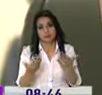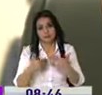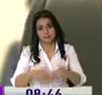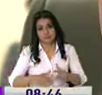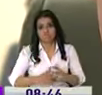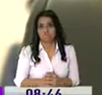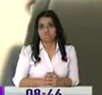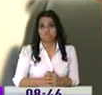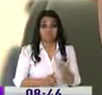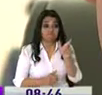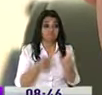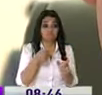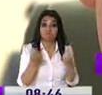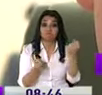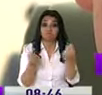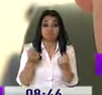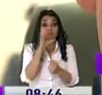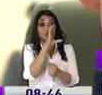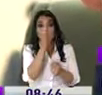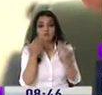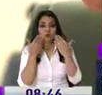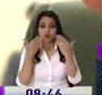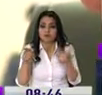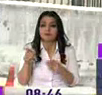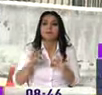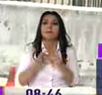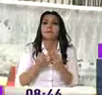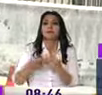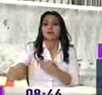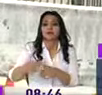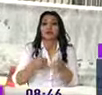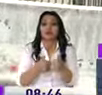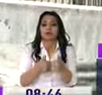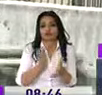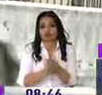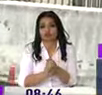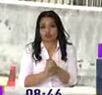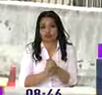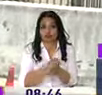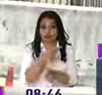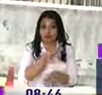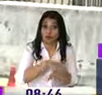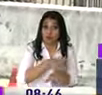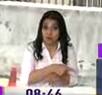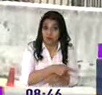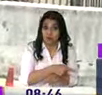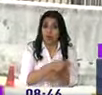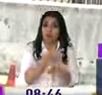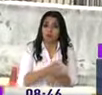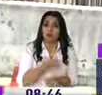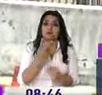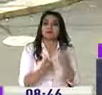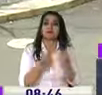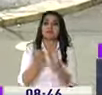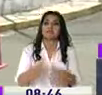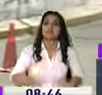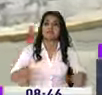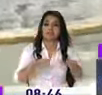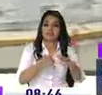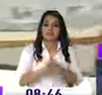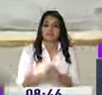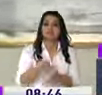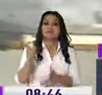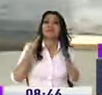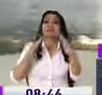nadie conoce, saben que es familiar de los novios. El presunto responsable del múltiple arrollamiento estaba de visita en la zona. Supuestamente